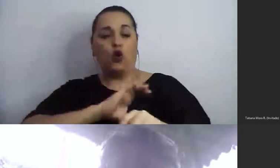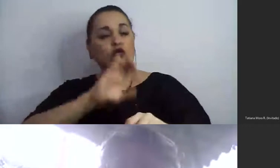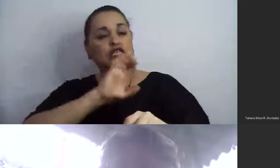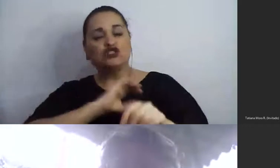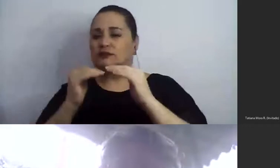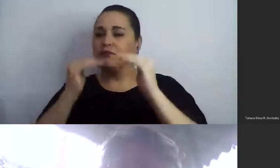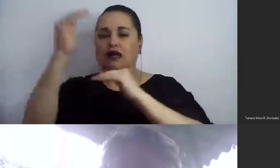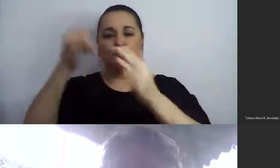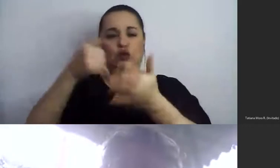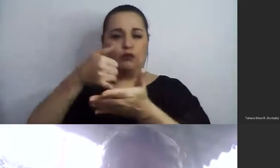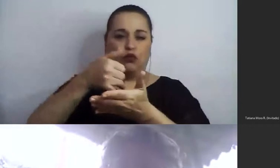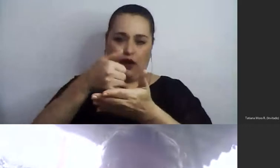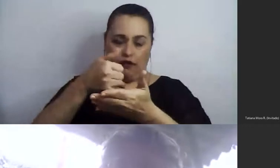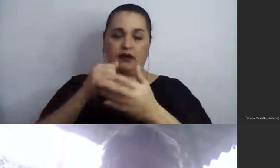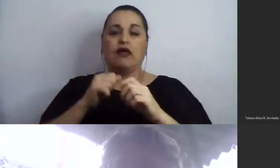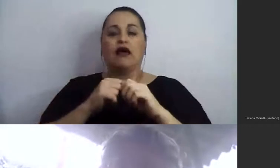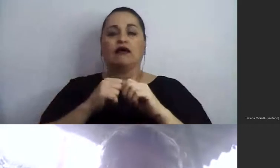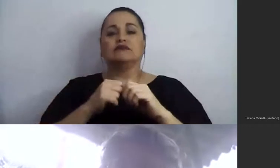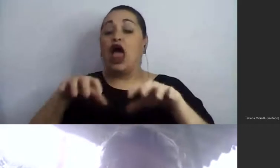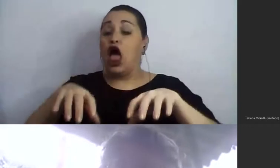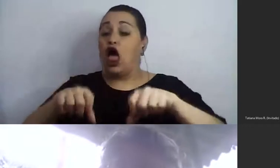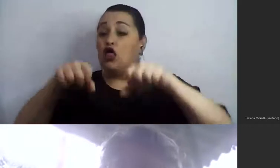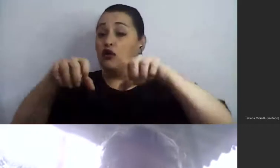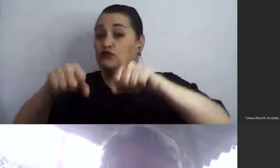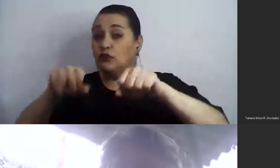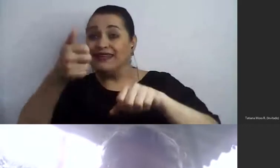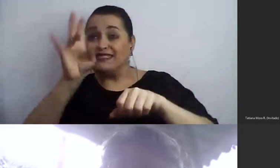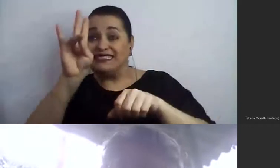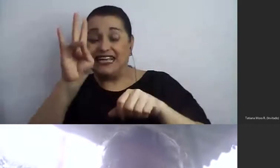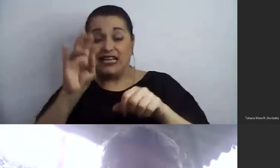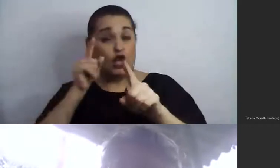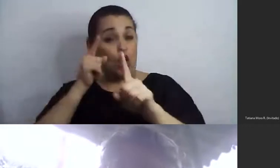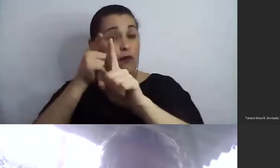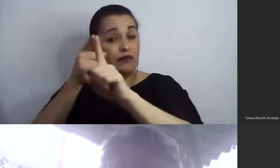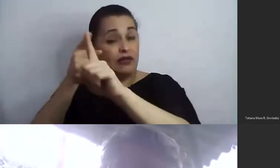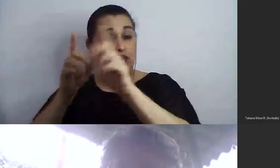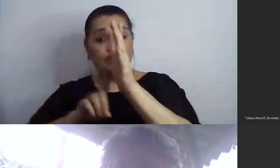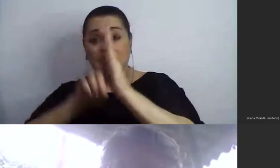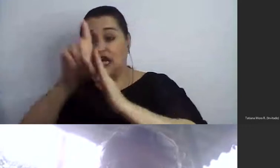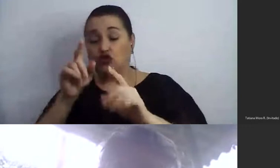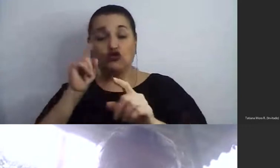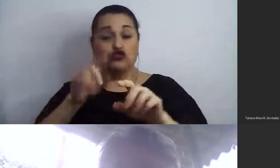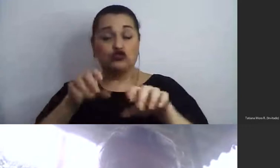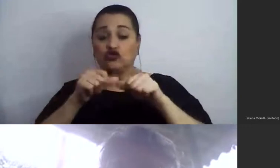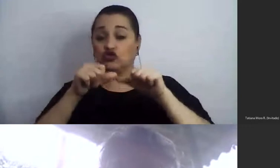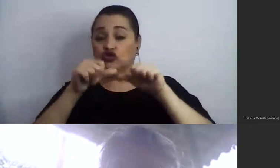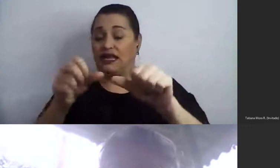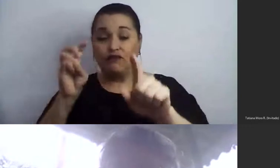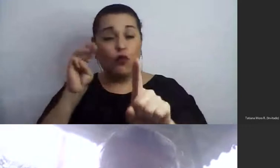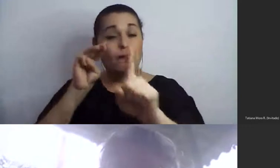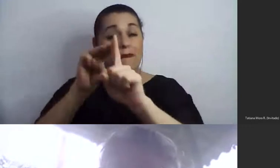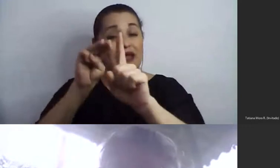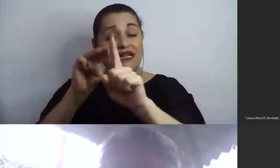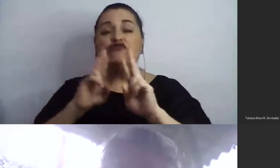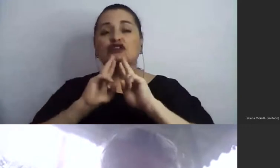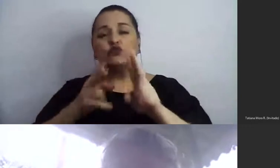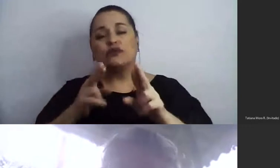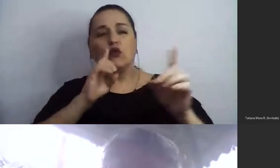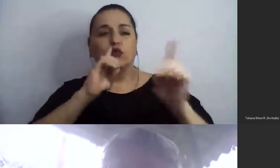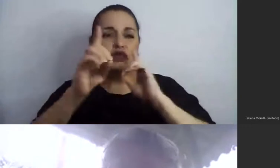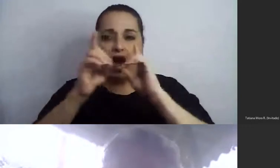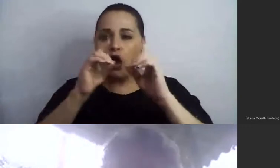mayor vulnerabilidad la adopción de los 17 objetivos de desarrollo sostenible y sus metas fue el resultado de un diálogo